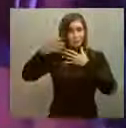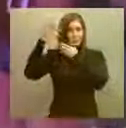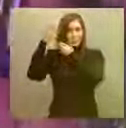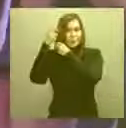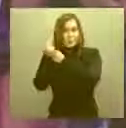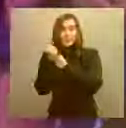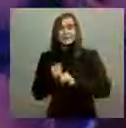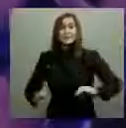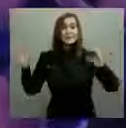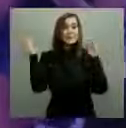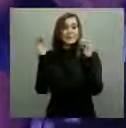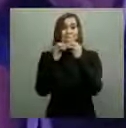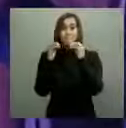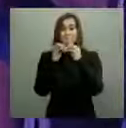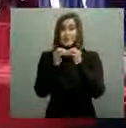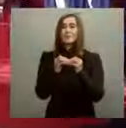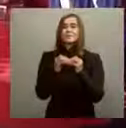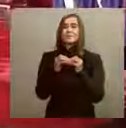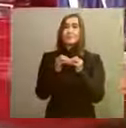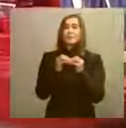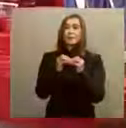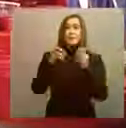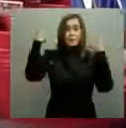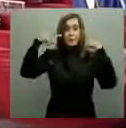en nuestras posibilidades como país.